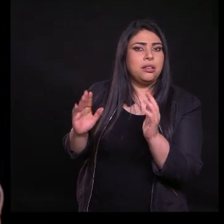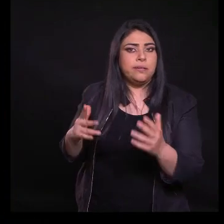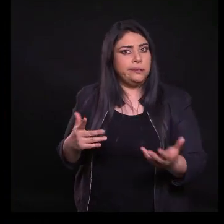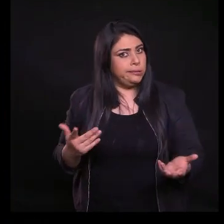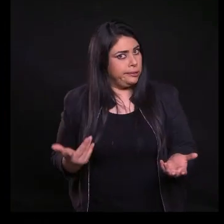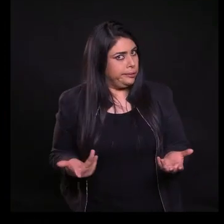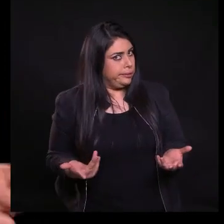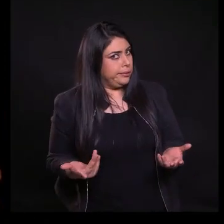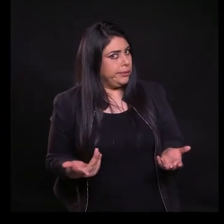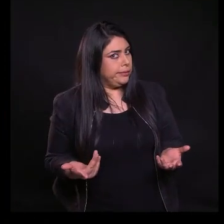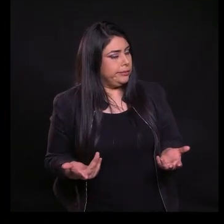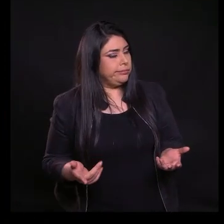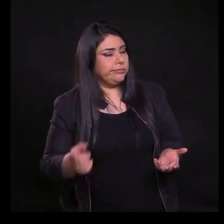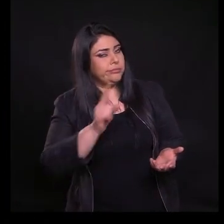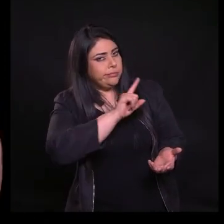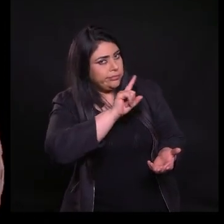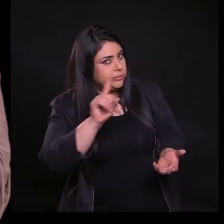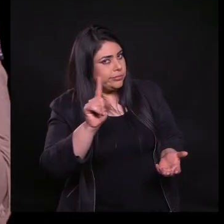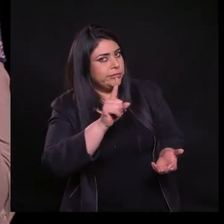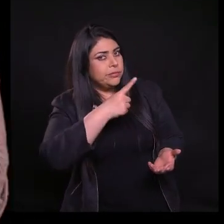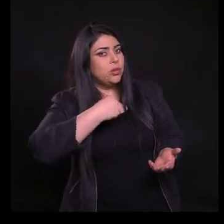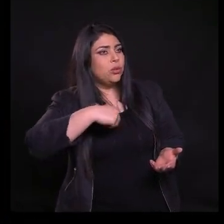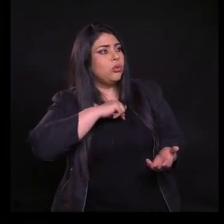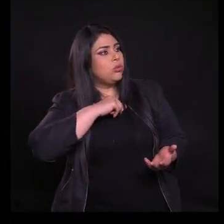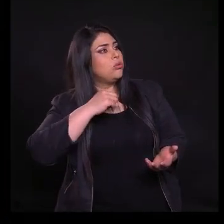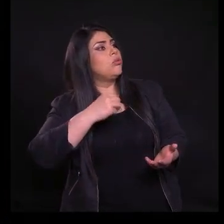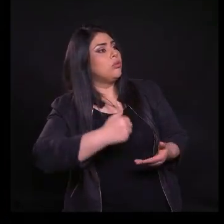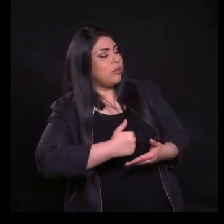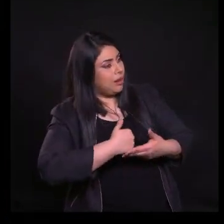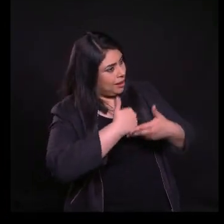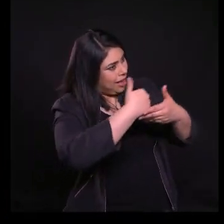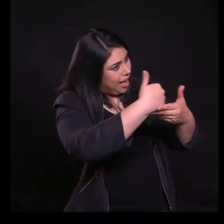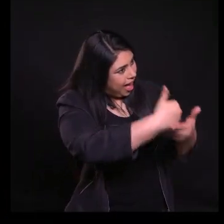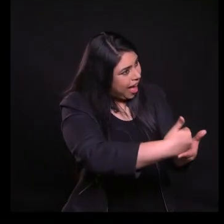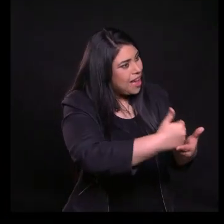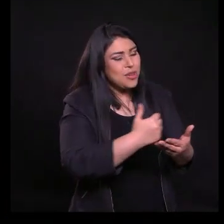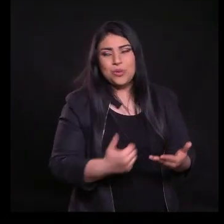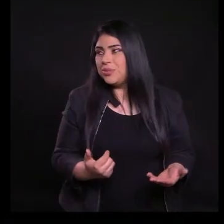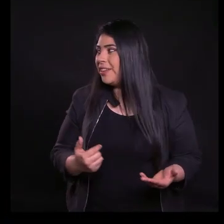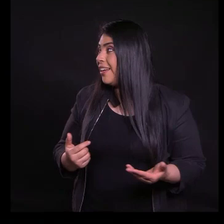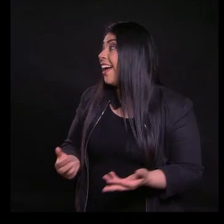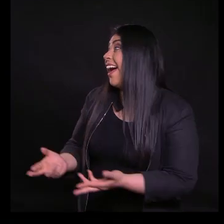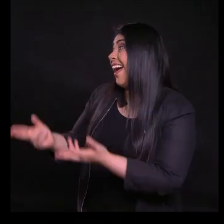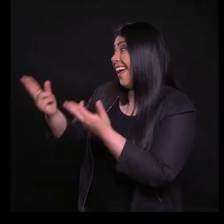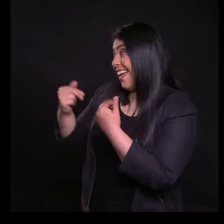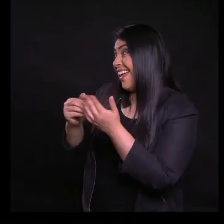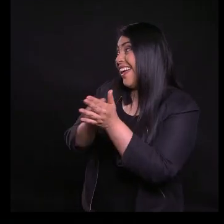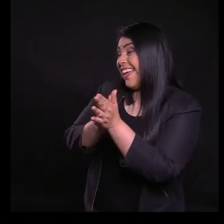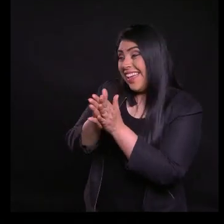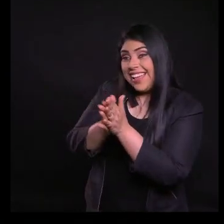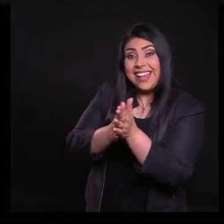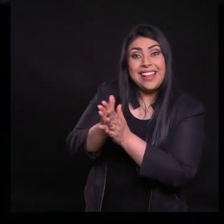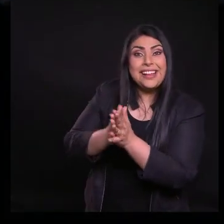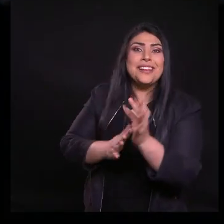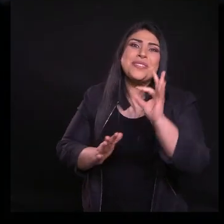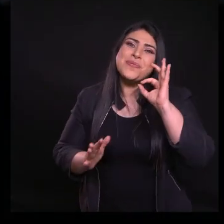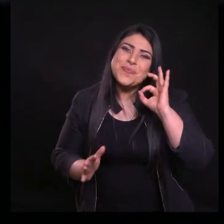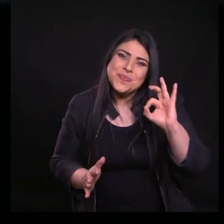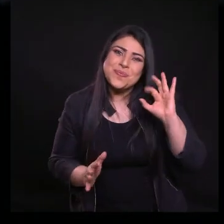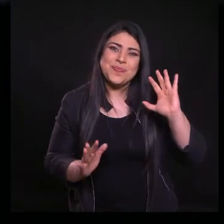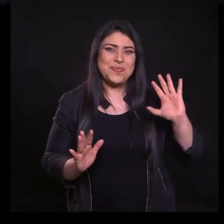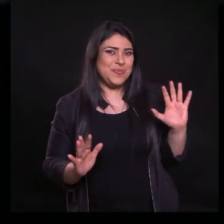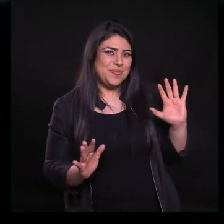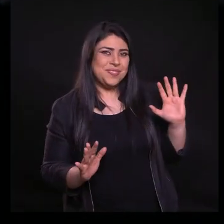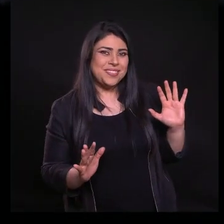persona no lo aprovecha no no es que seas interesado por lo menos tú dices ahora que lo aproveche que lo aproveche